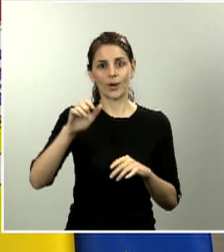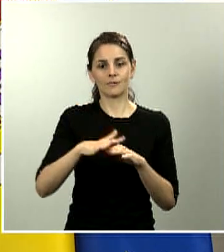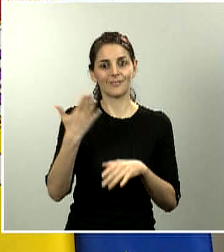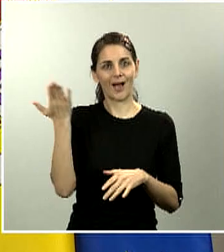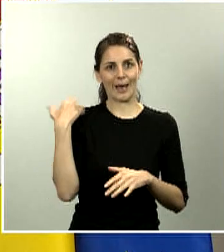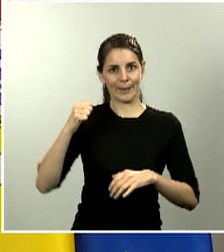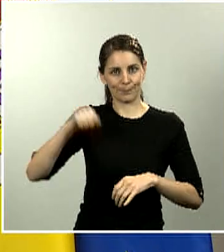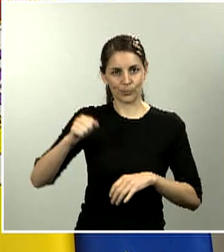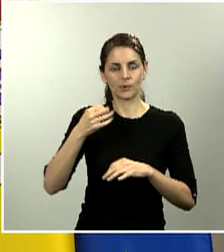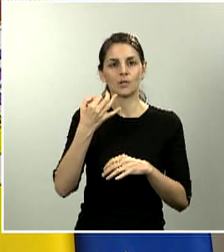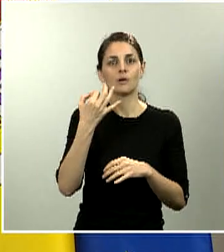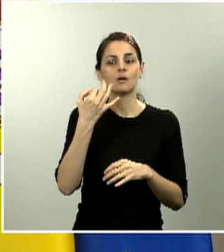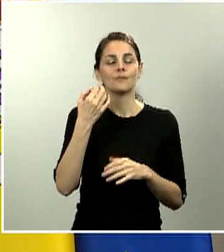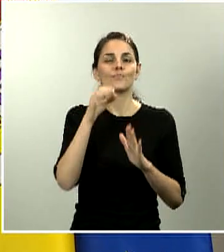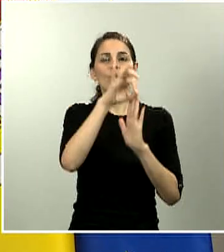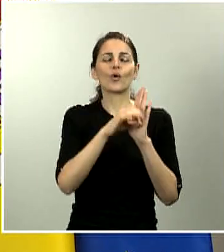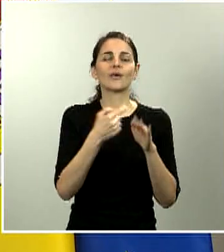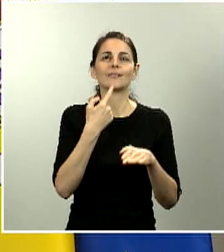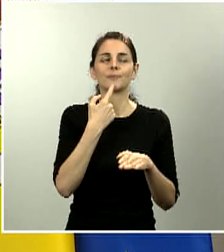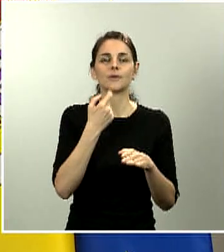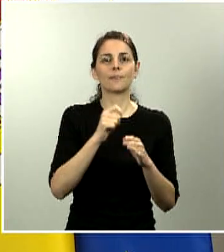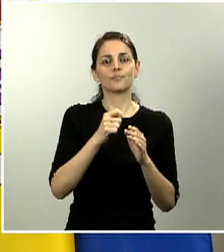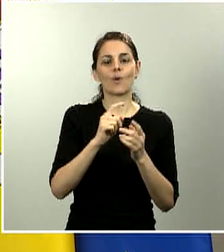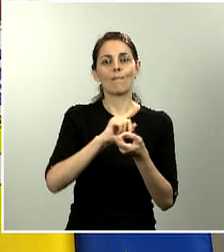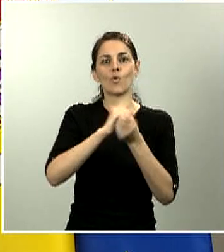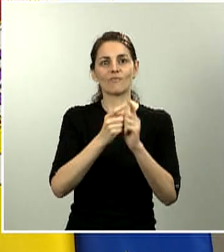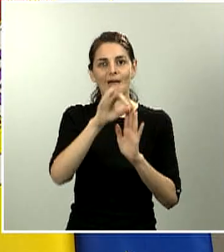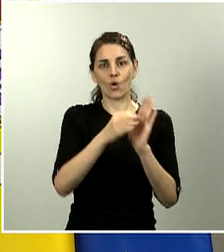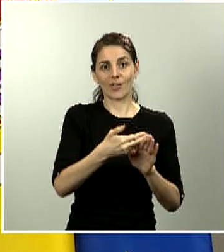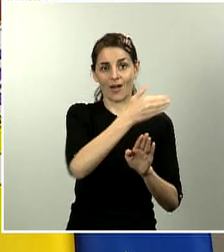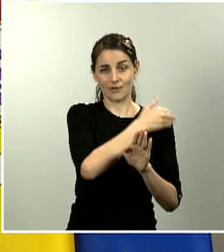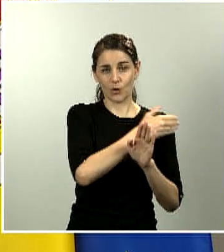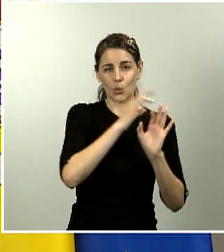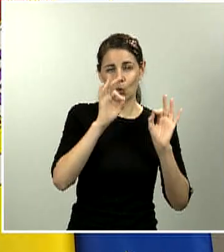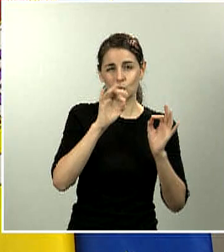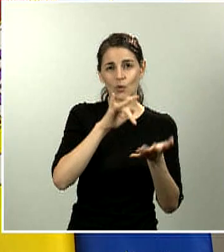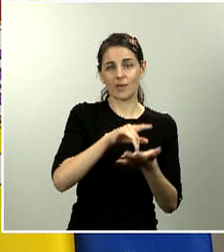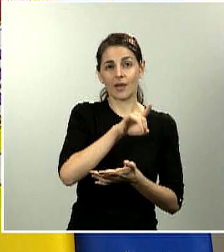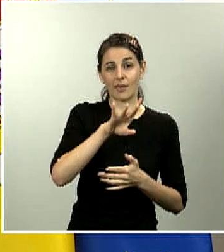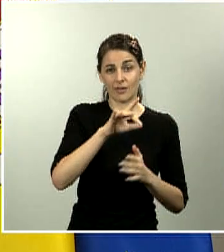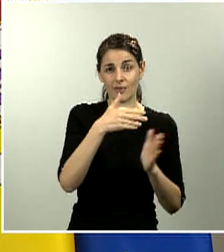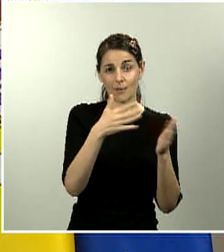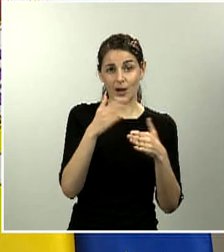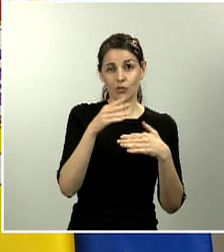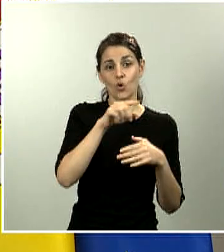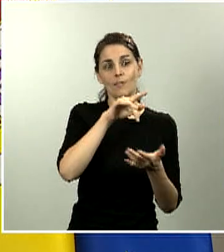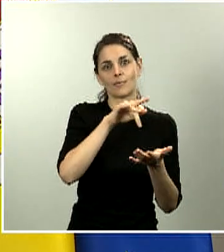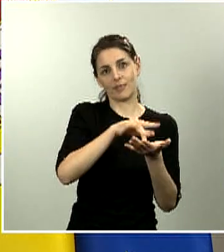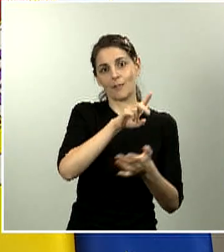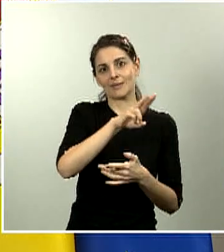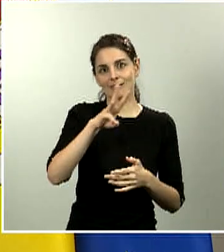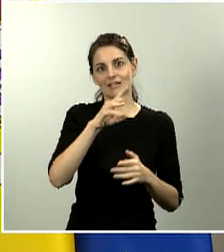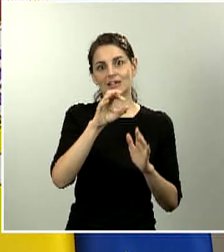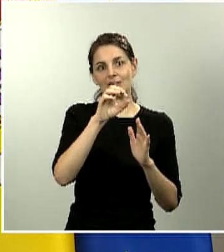orden que modifica órdenes anteriores, en concreto las del 15 de marzo y 23 de marzo, que también hacían referencia a